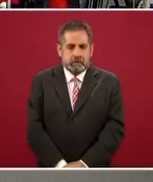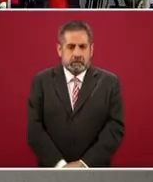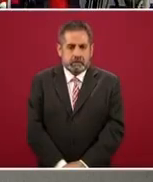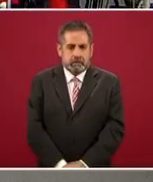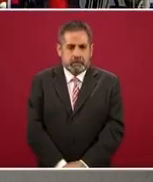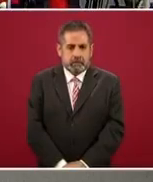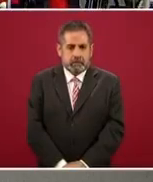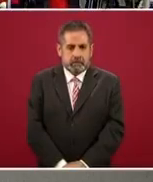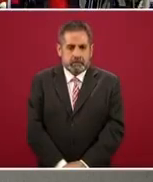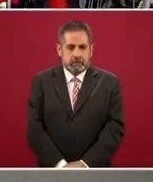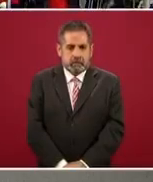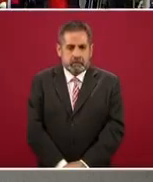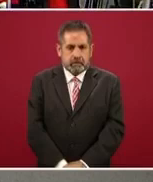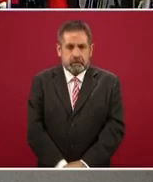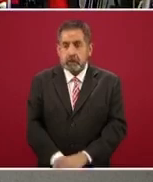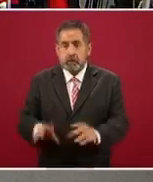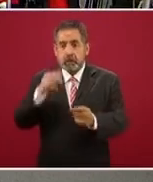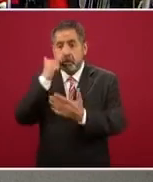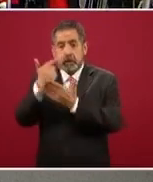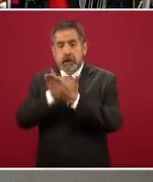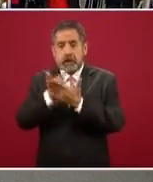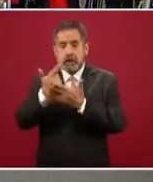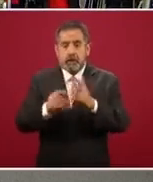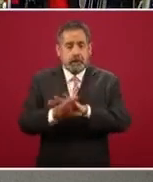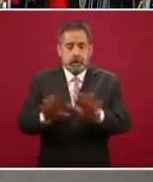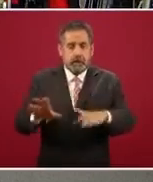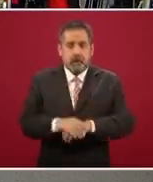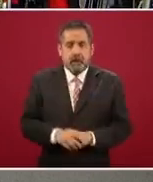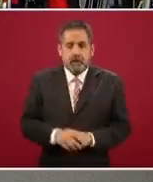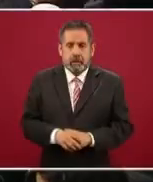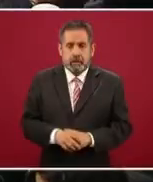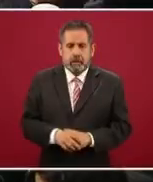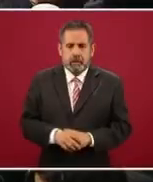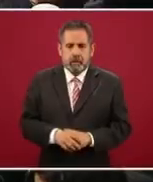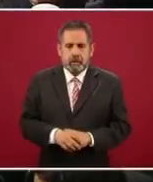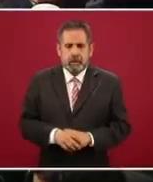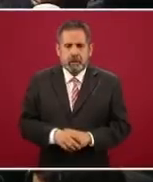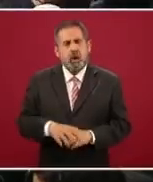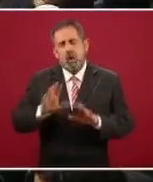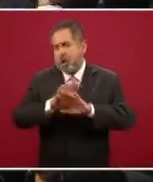Hay gente que no quiere la lista. Ah, no quieren lista. No. Bueno, yo sigo